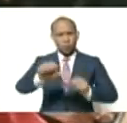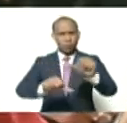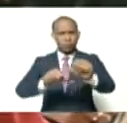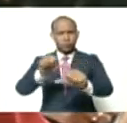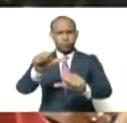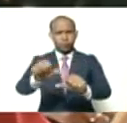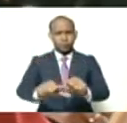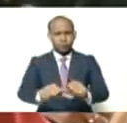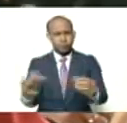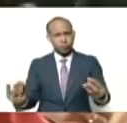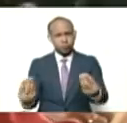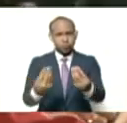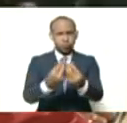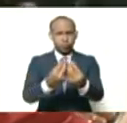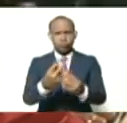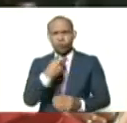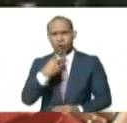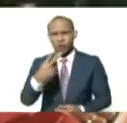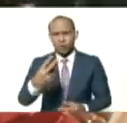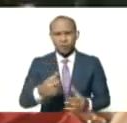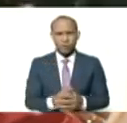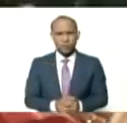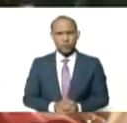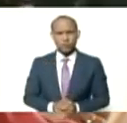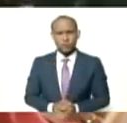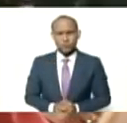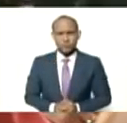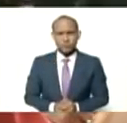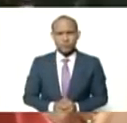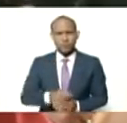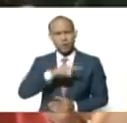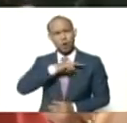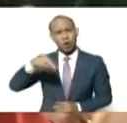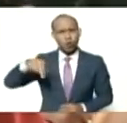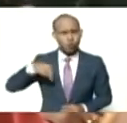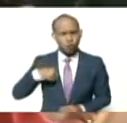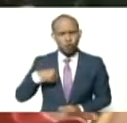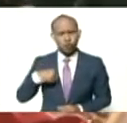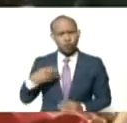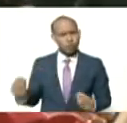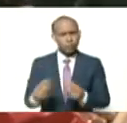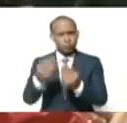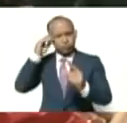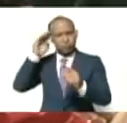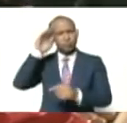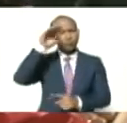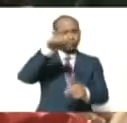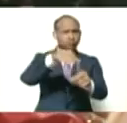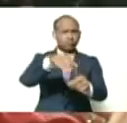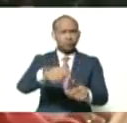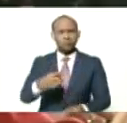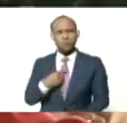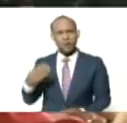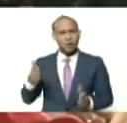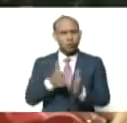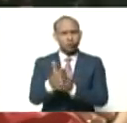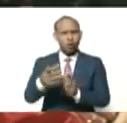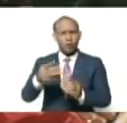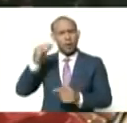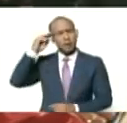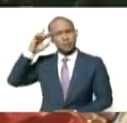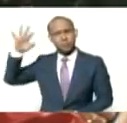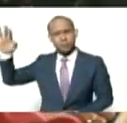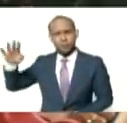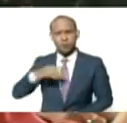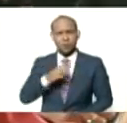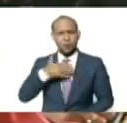paso en la construcción del futuro que deseamos y que estamos destinados a alcanzar. Este reto histórico de